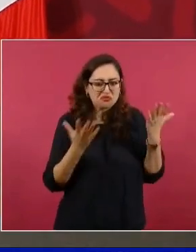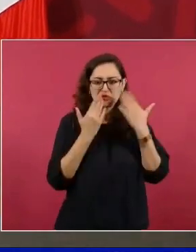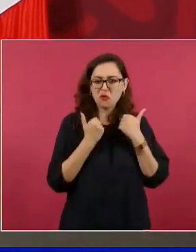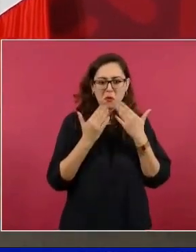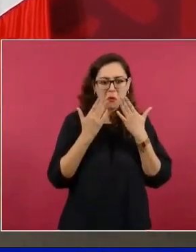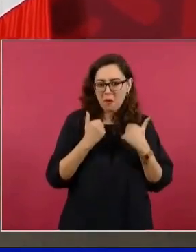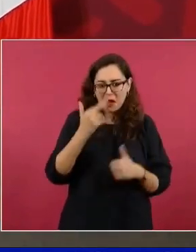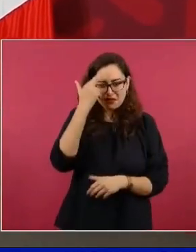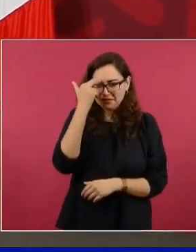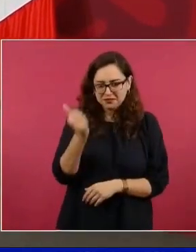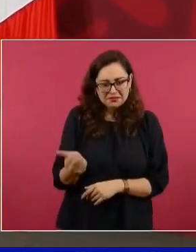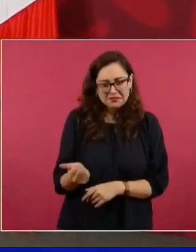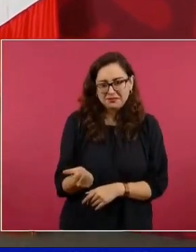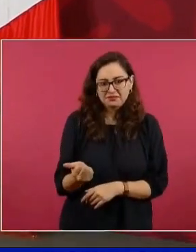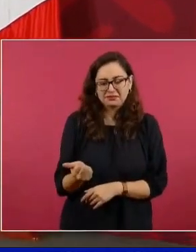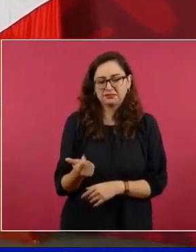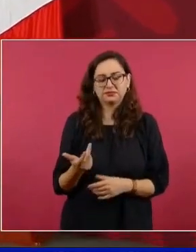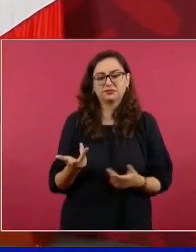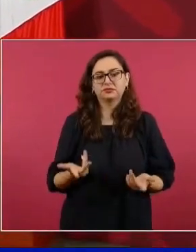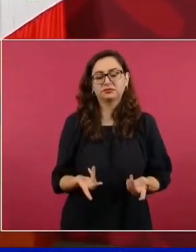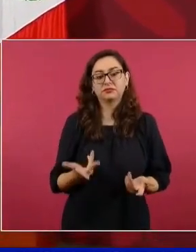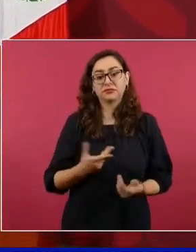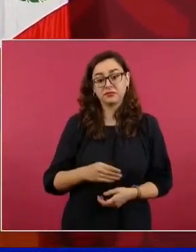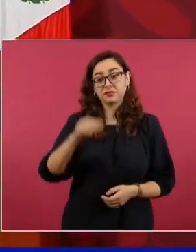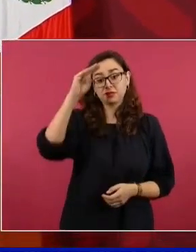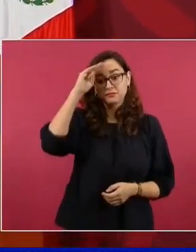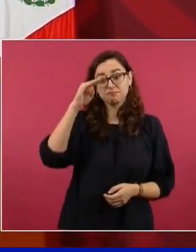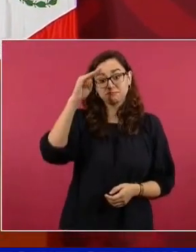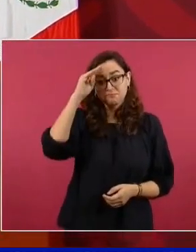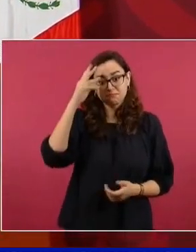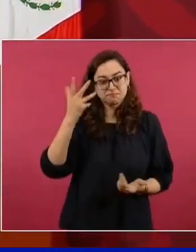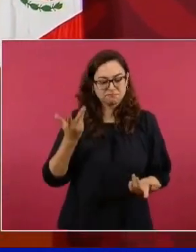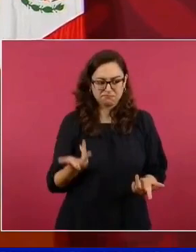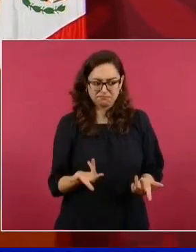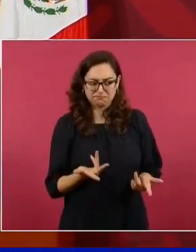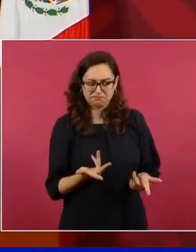piensa que se está abusando.